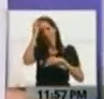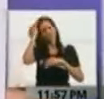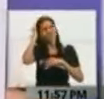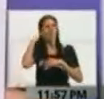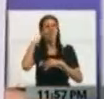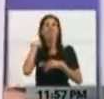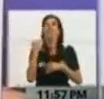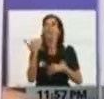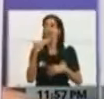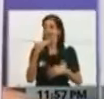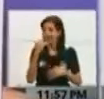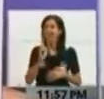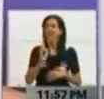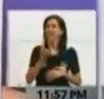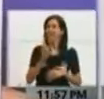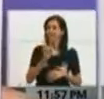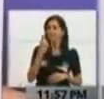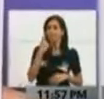¿Viste?